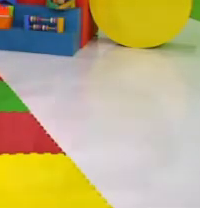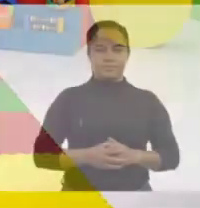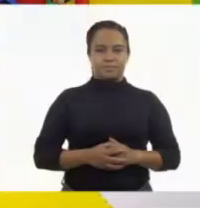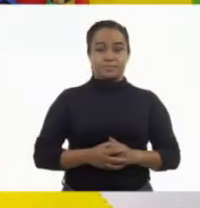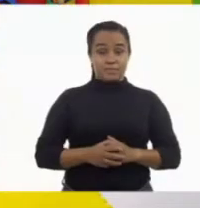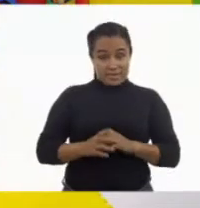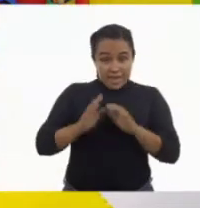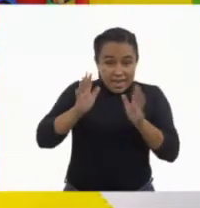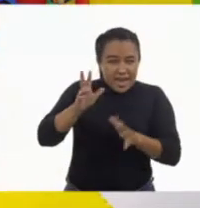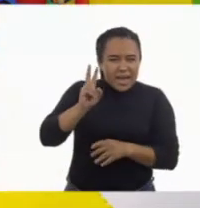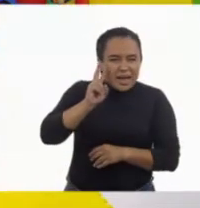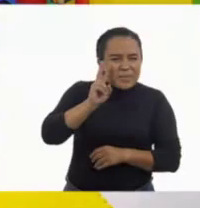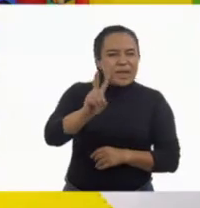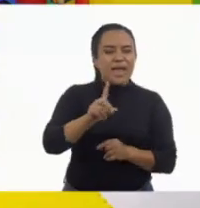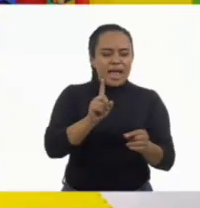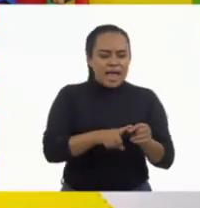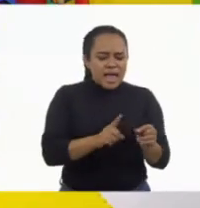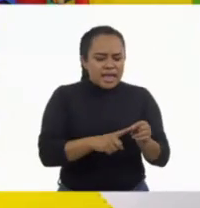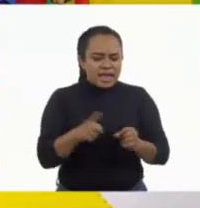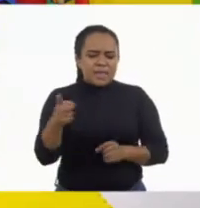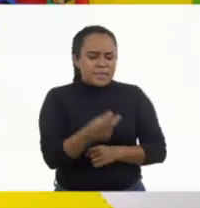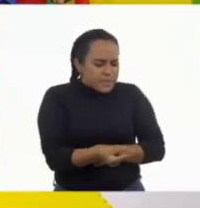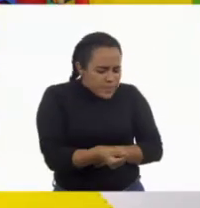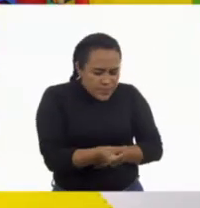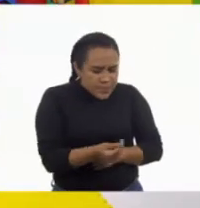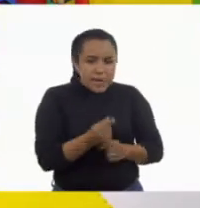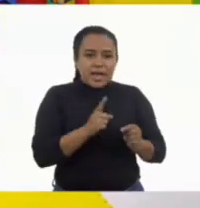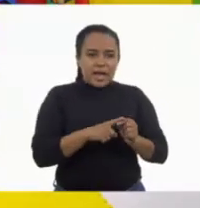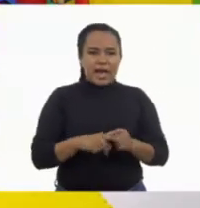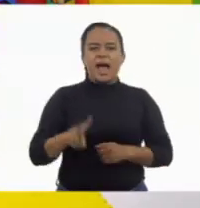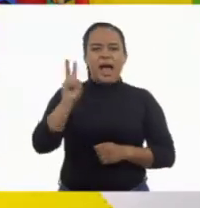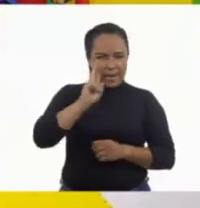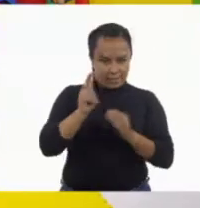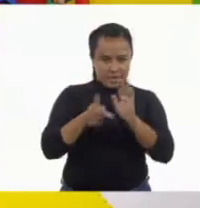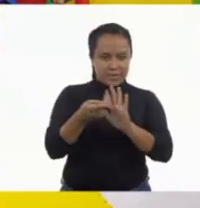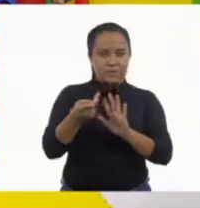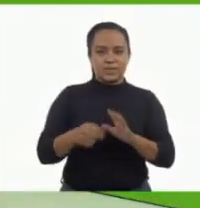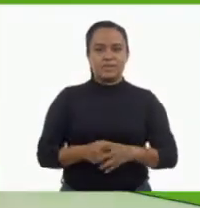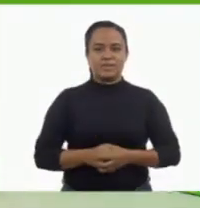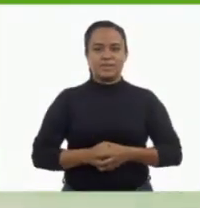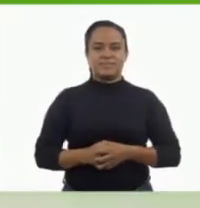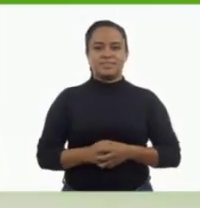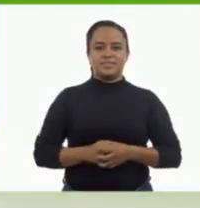¿Sabes? ¿Ya vieron? ¿A quién le está llamando Ana? A ver, ¿otra vez?